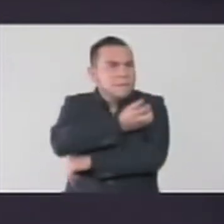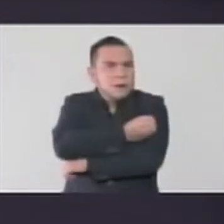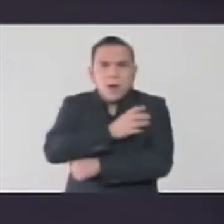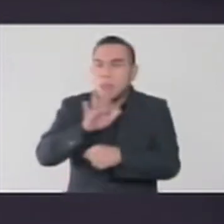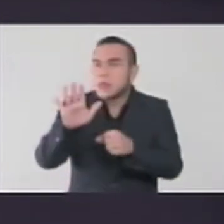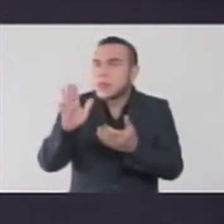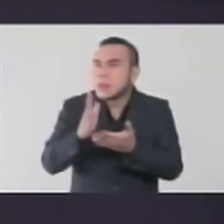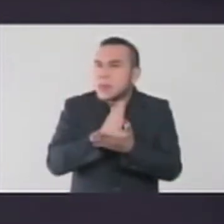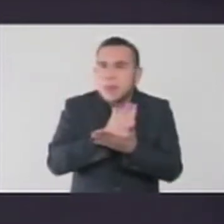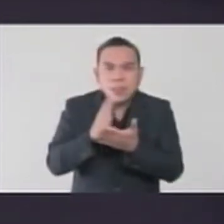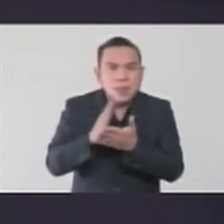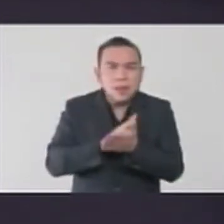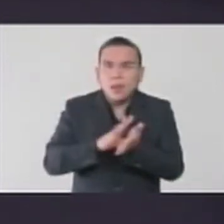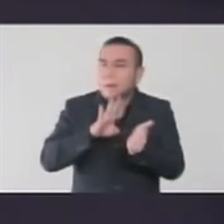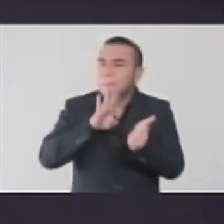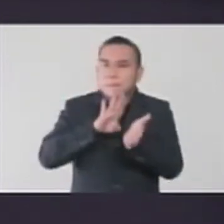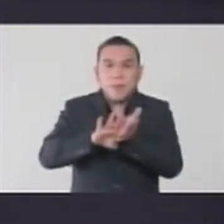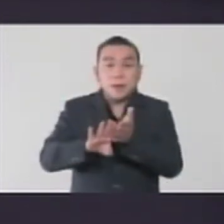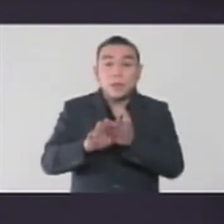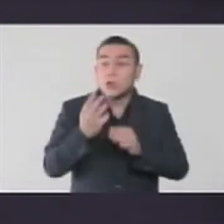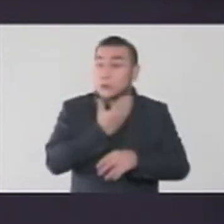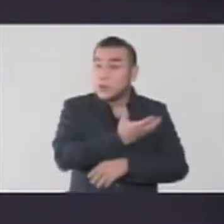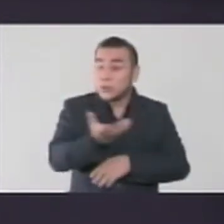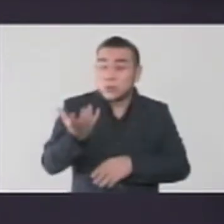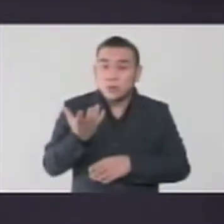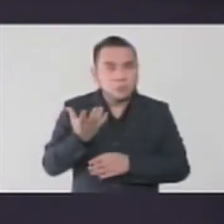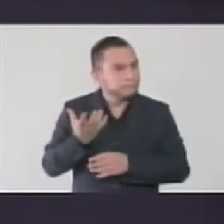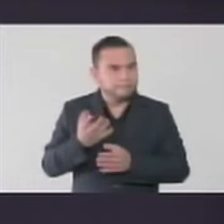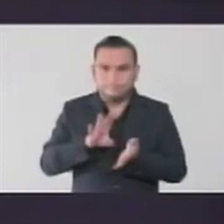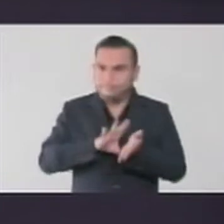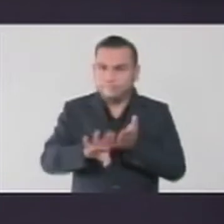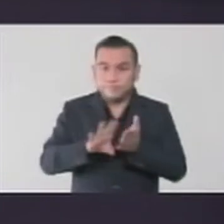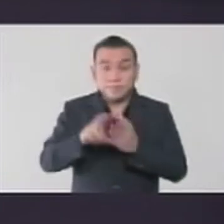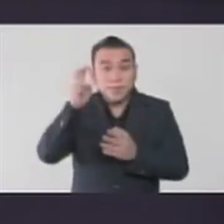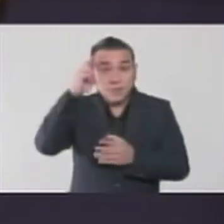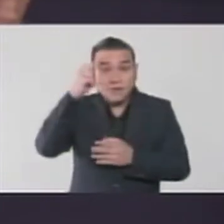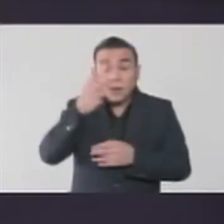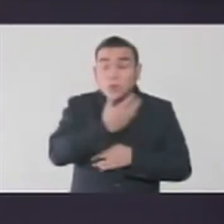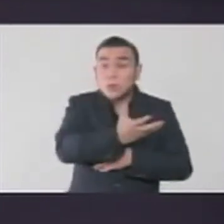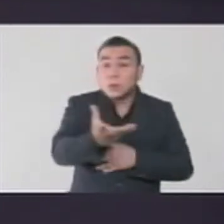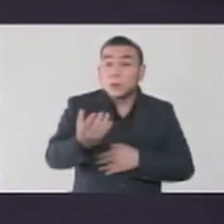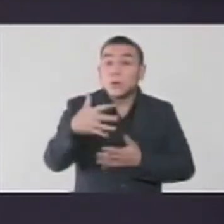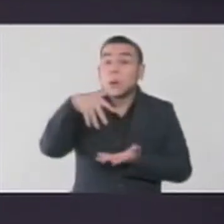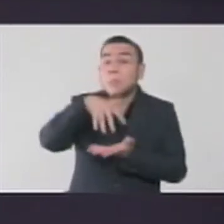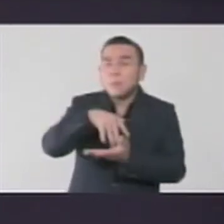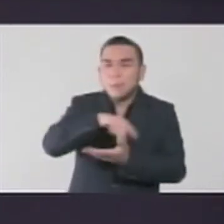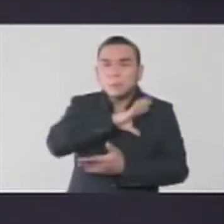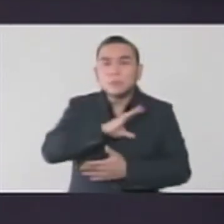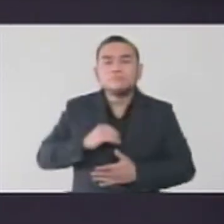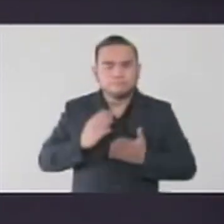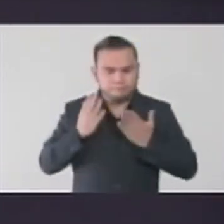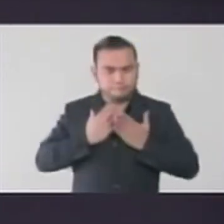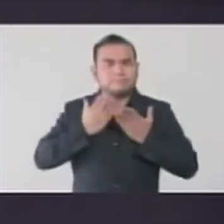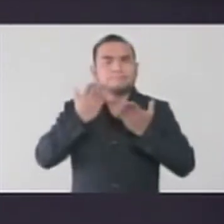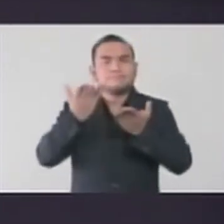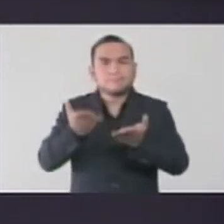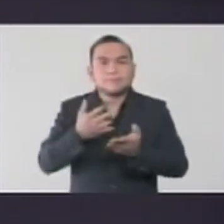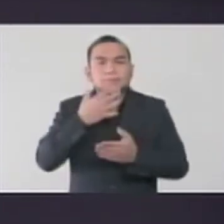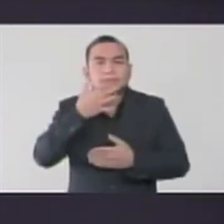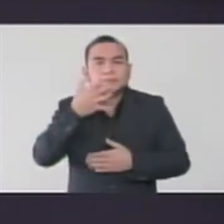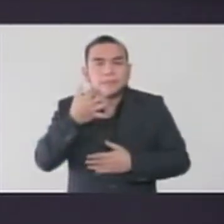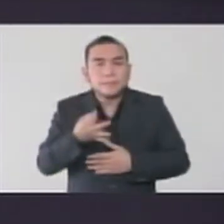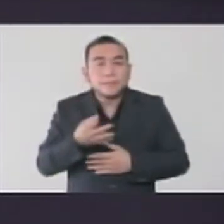entonces va a ser gratuita va a ser universal es decir va estar disponible para todos va a ser